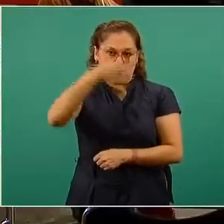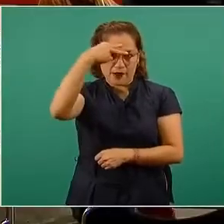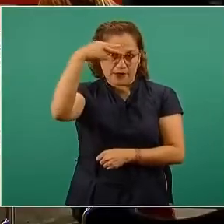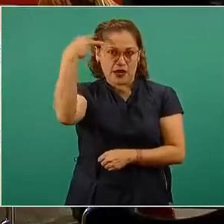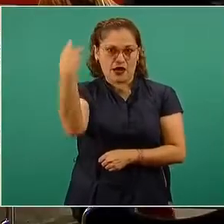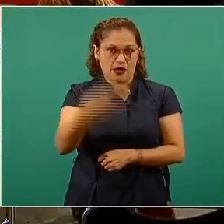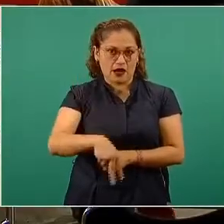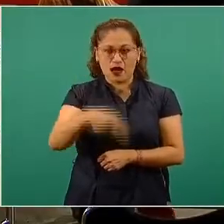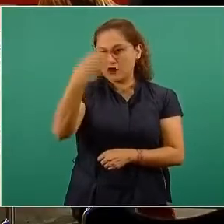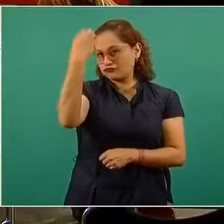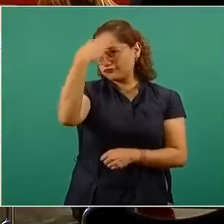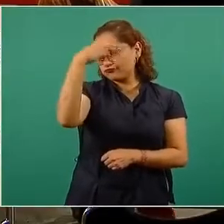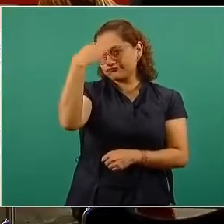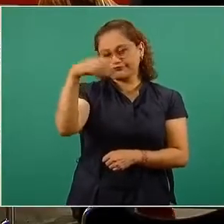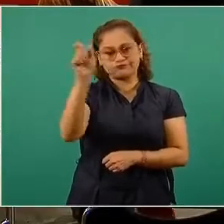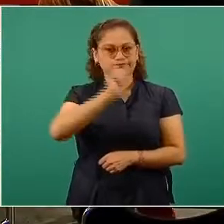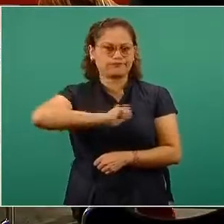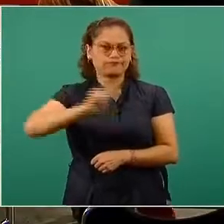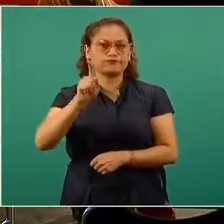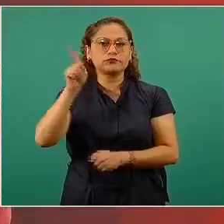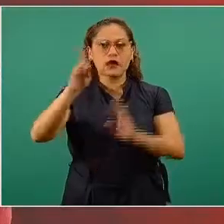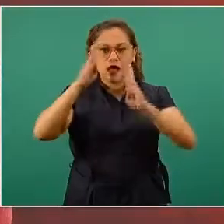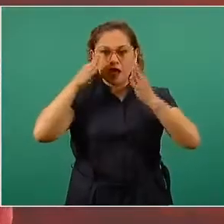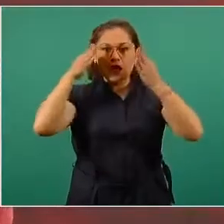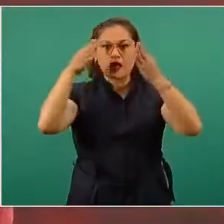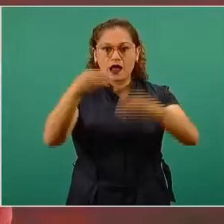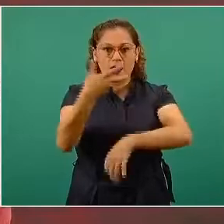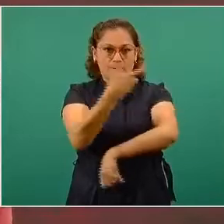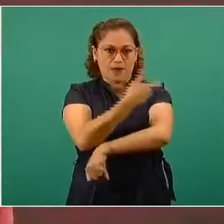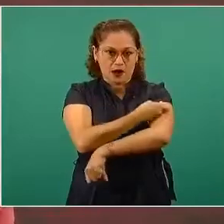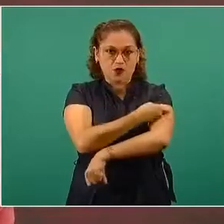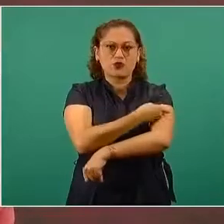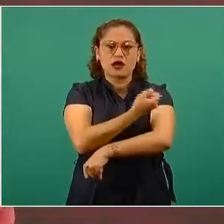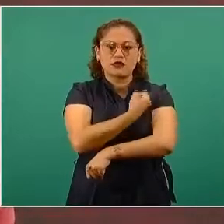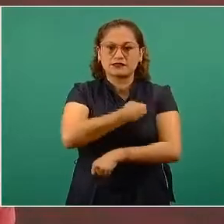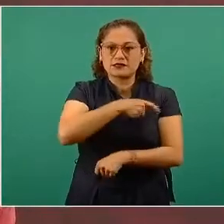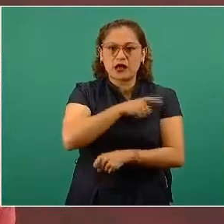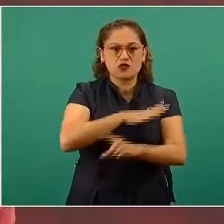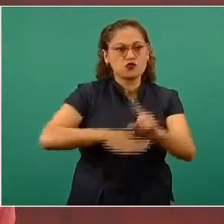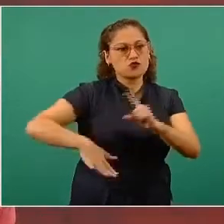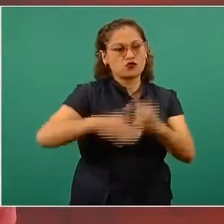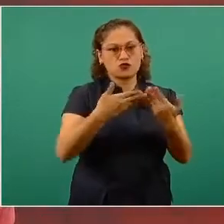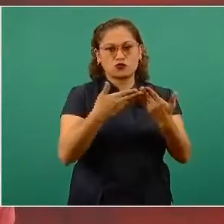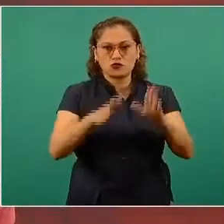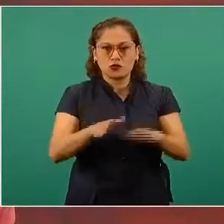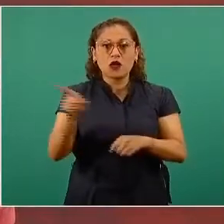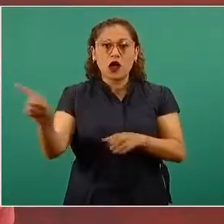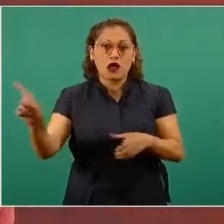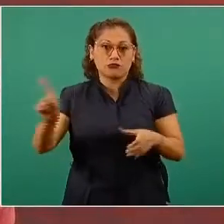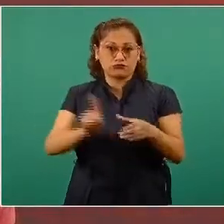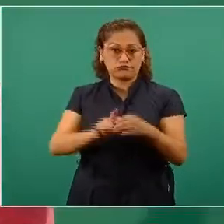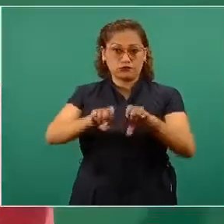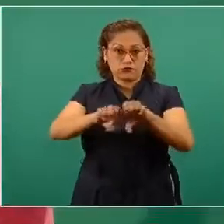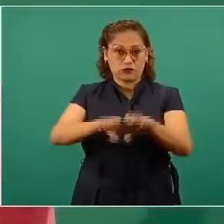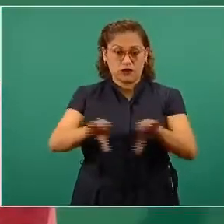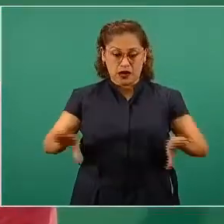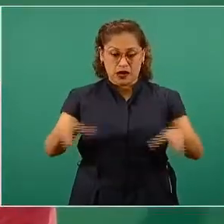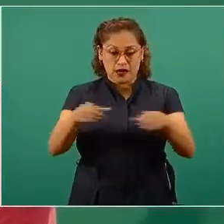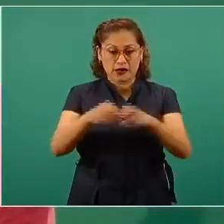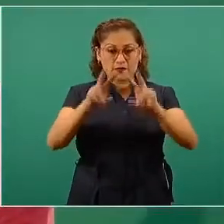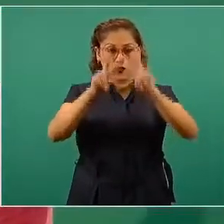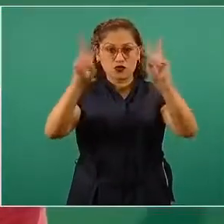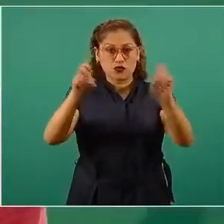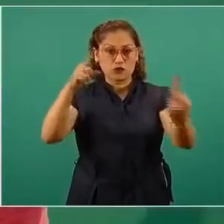experto en infectología pediátrica y en vacunas y en salud pública, forma parte de nuestro grupo técnico asesor en vacuna. ¿Por